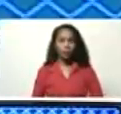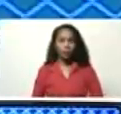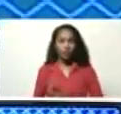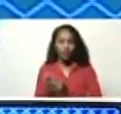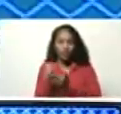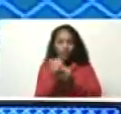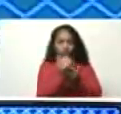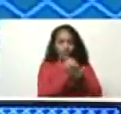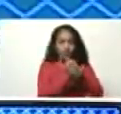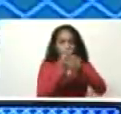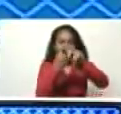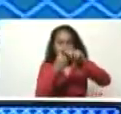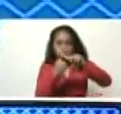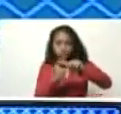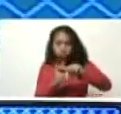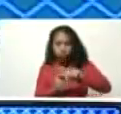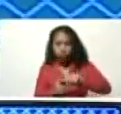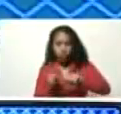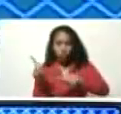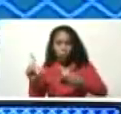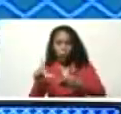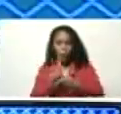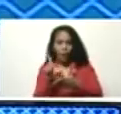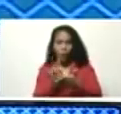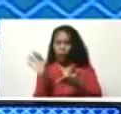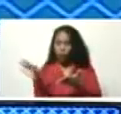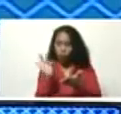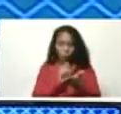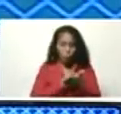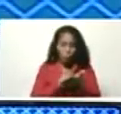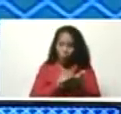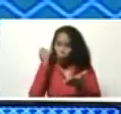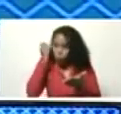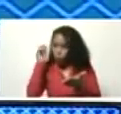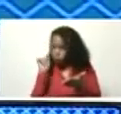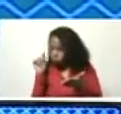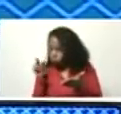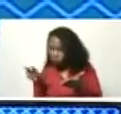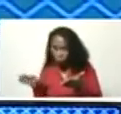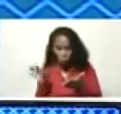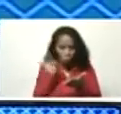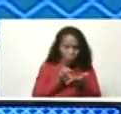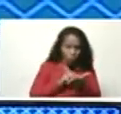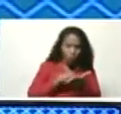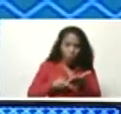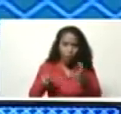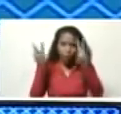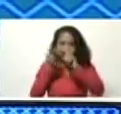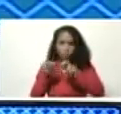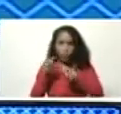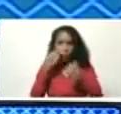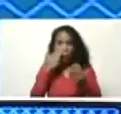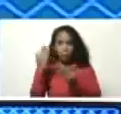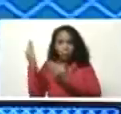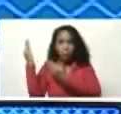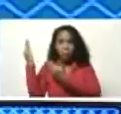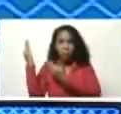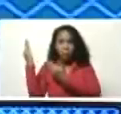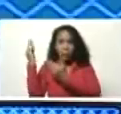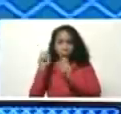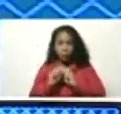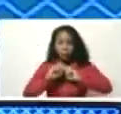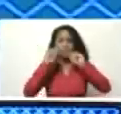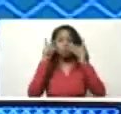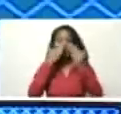recogidos en parte en su libro sobre el golpe de Estado. Ernesto, mira, te